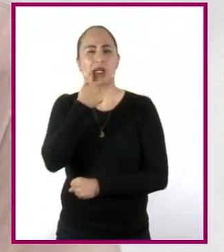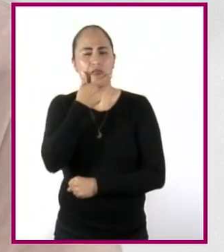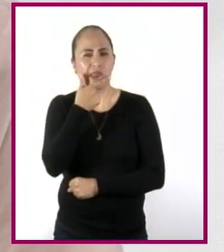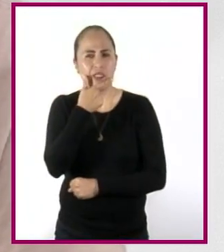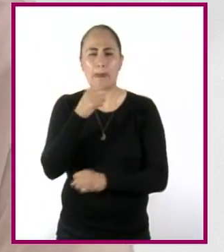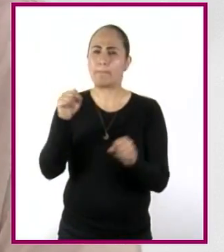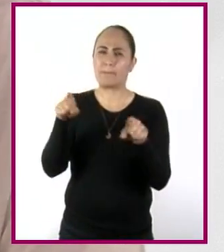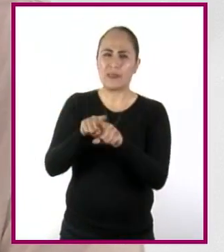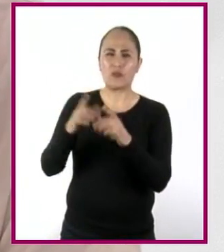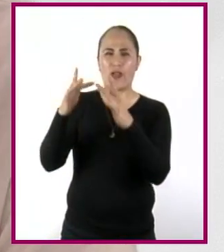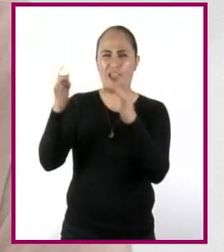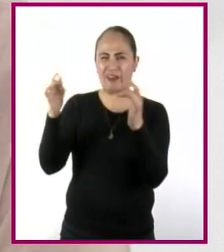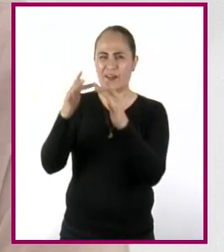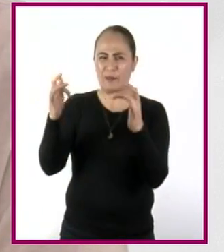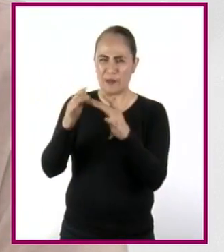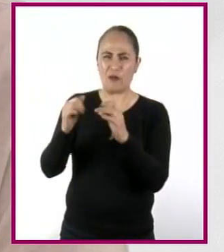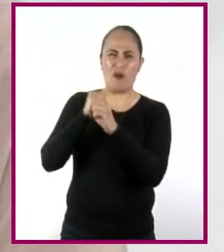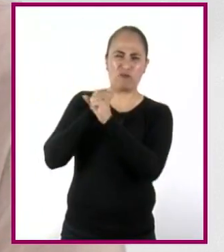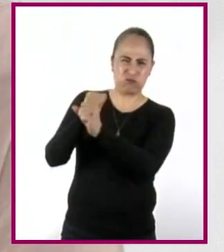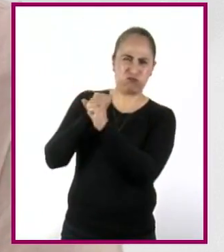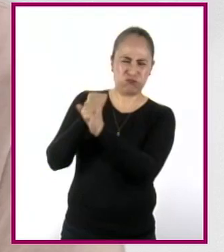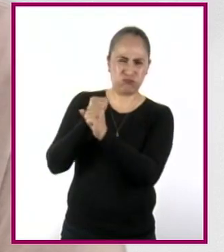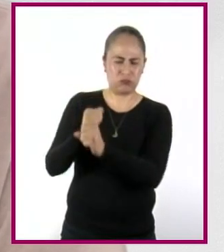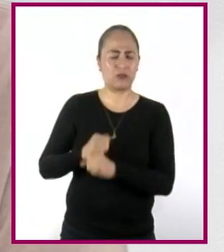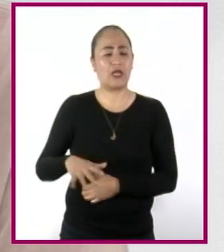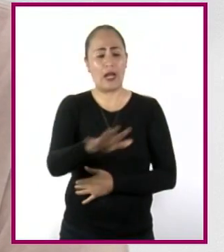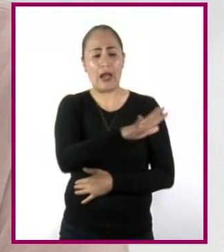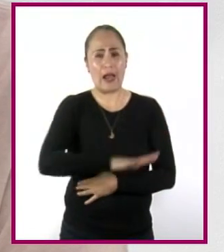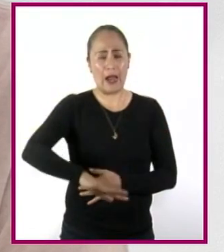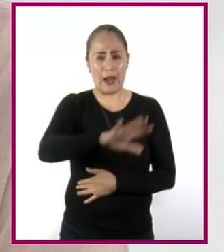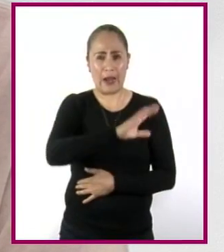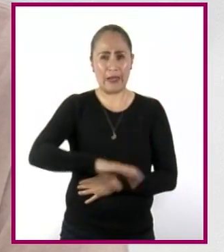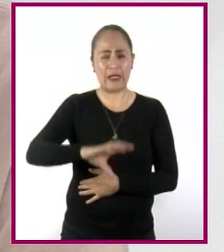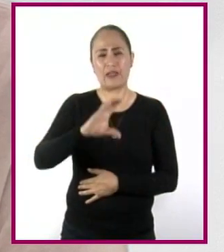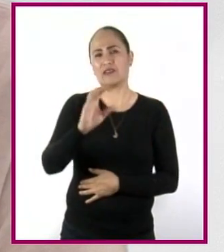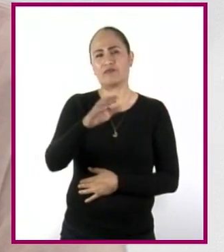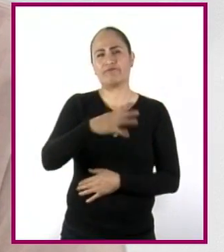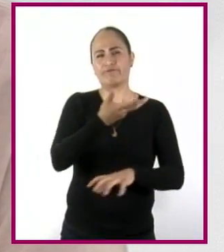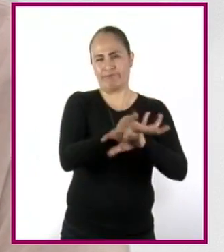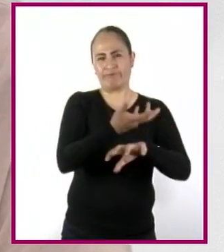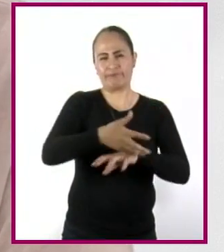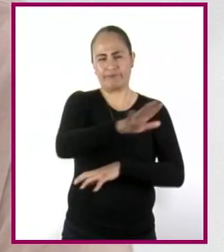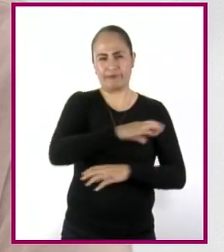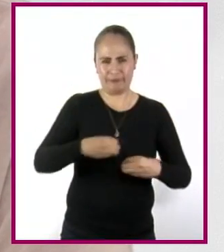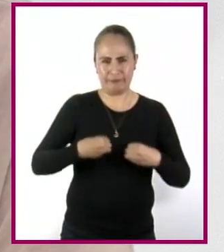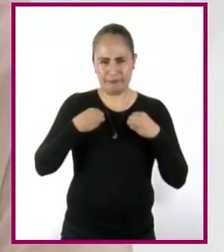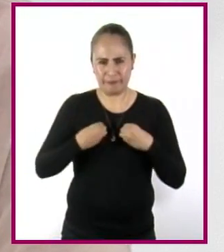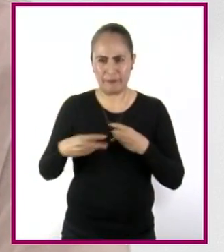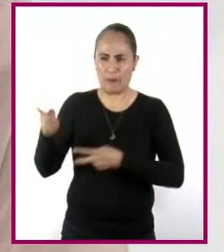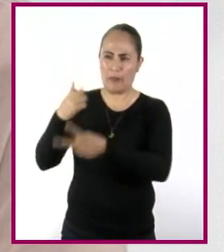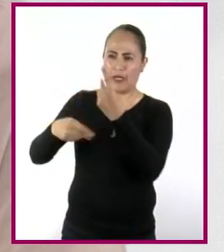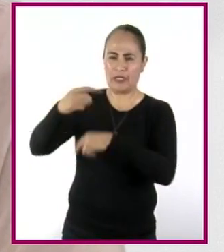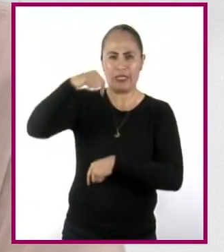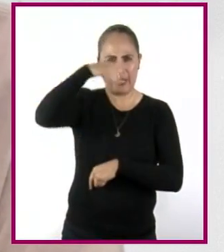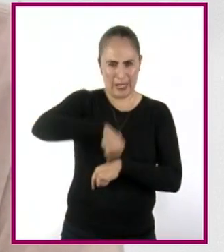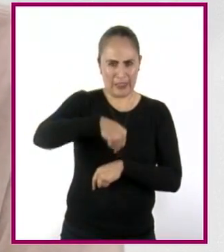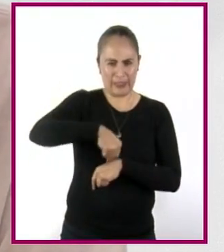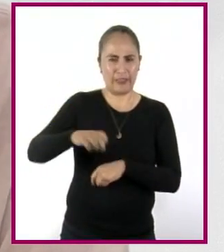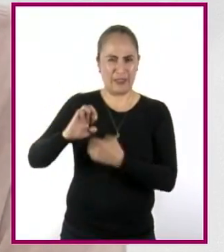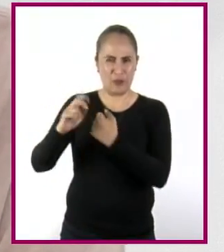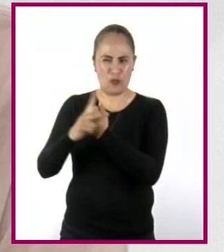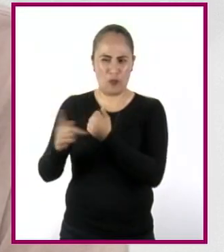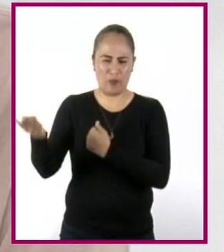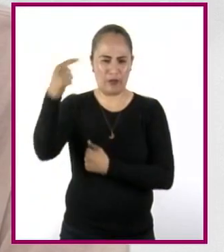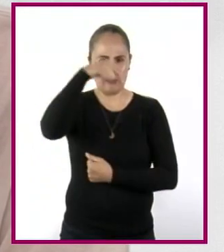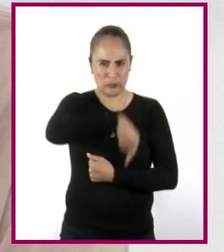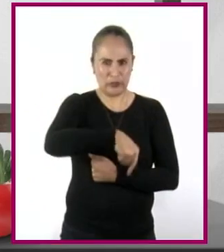enemigo, Francia. Los colonos provenían de los primeros inmigrantes europeos que incursionaron en el continente americano del norte y que